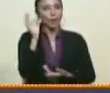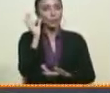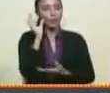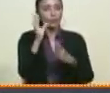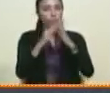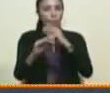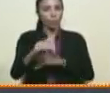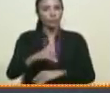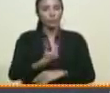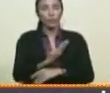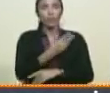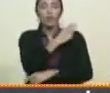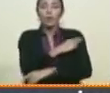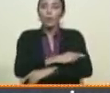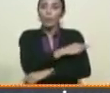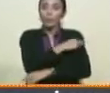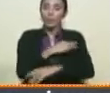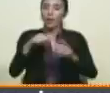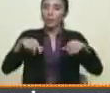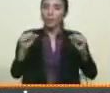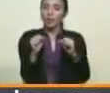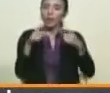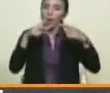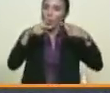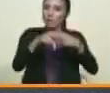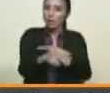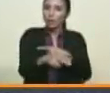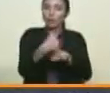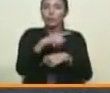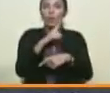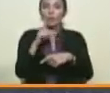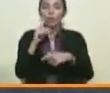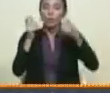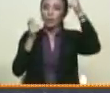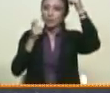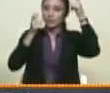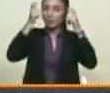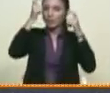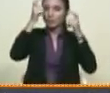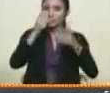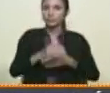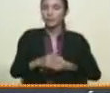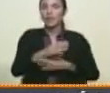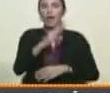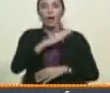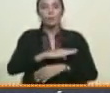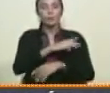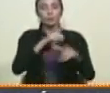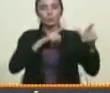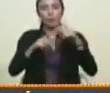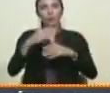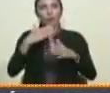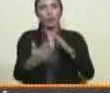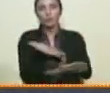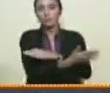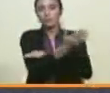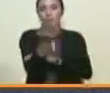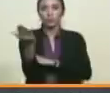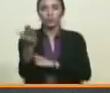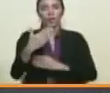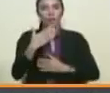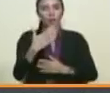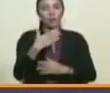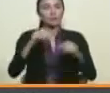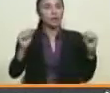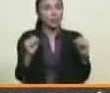posible hospital de mérida quedas inaugurado con el nombre de hugo chávez fría misión cumplida gracias venezuela gracias